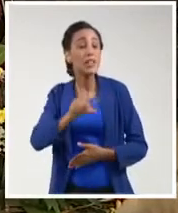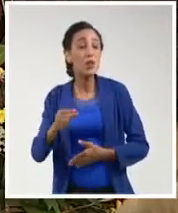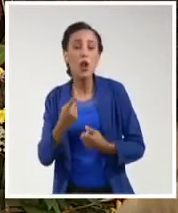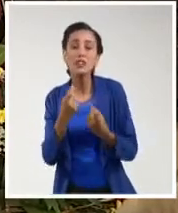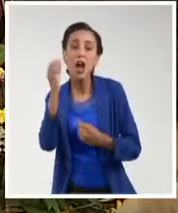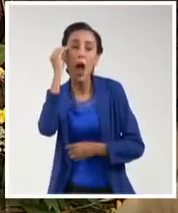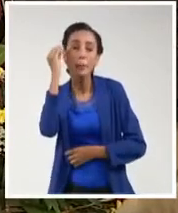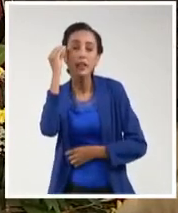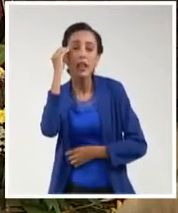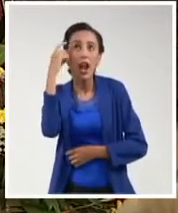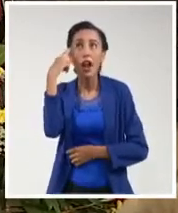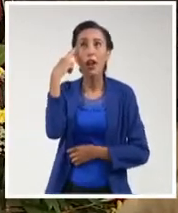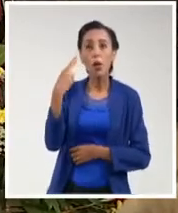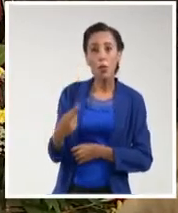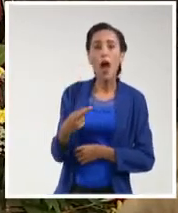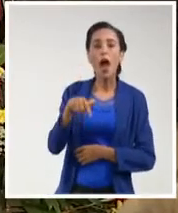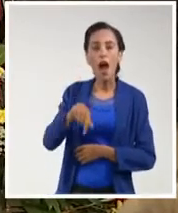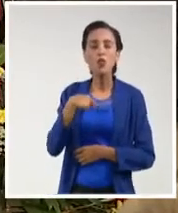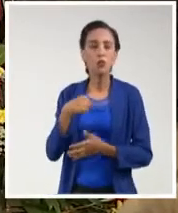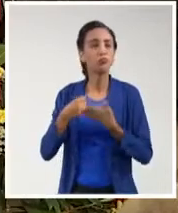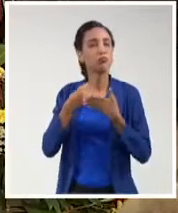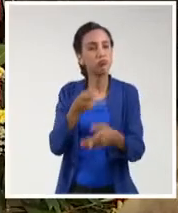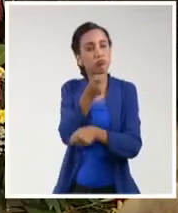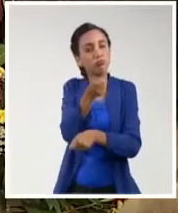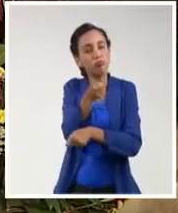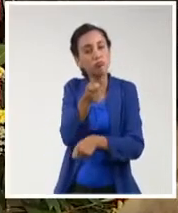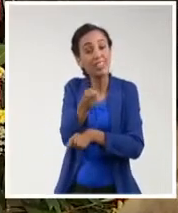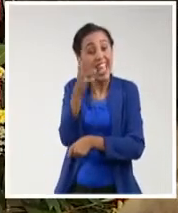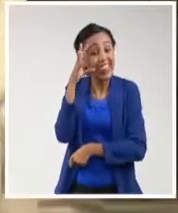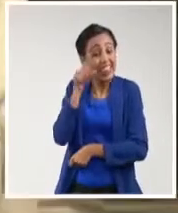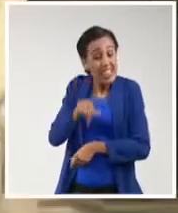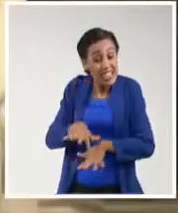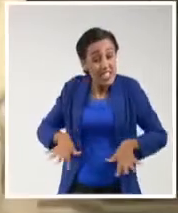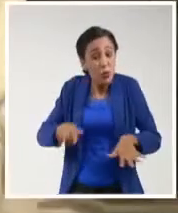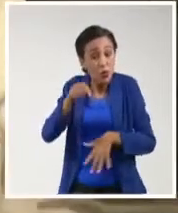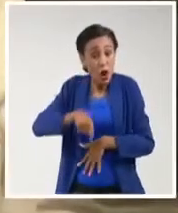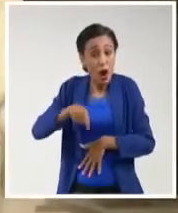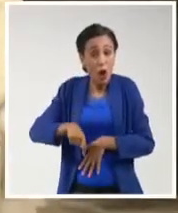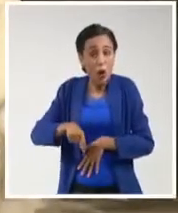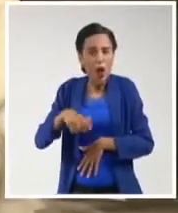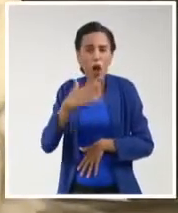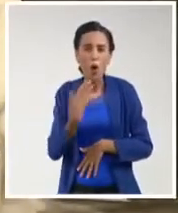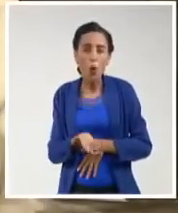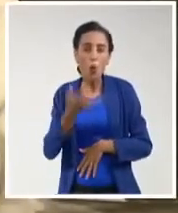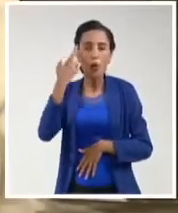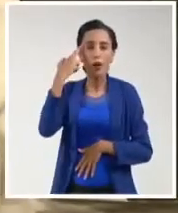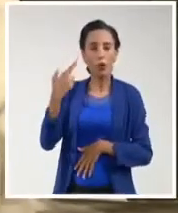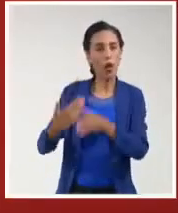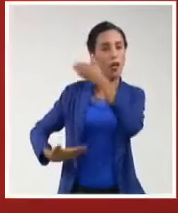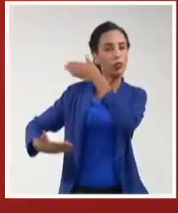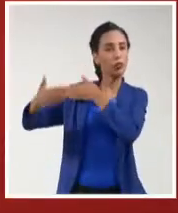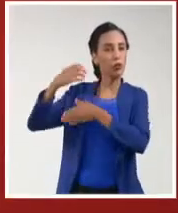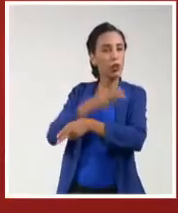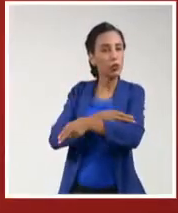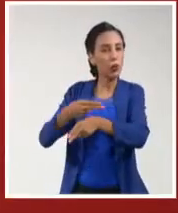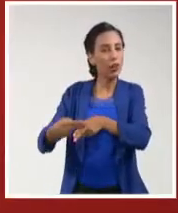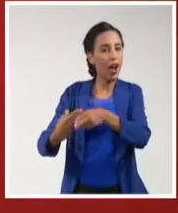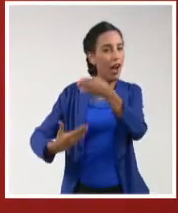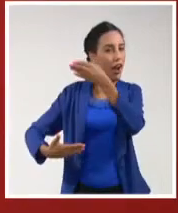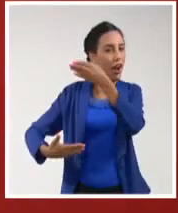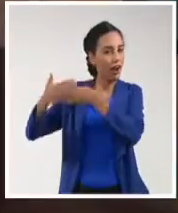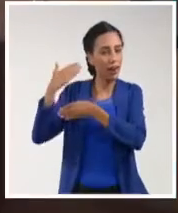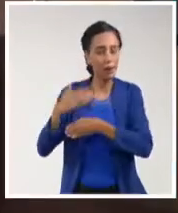humana de comprender el presente a partir de una explicación de lo sucedido en el pasado. Las